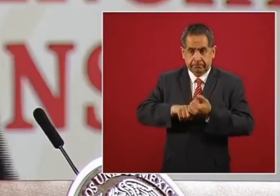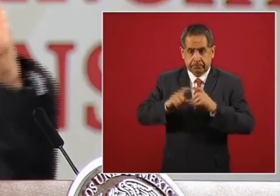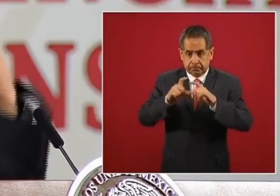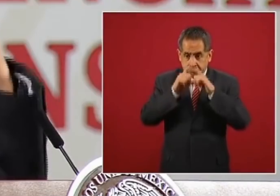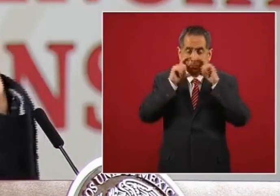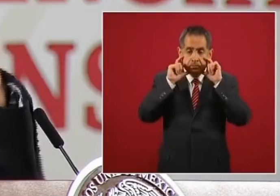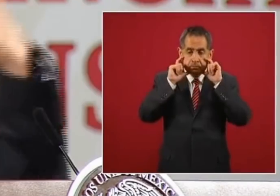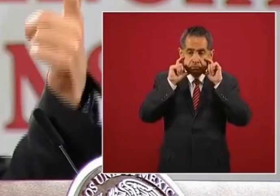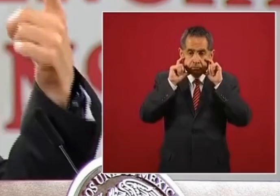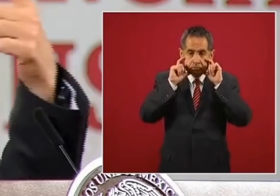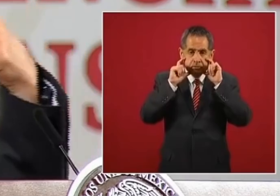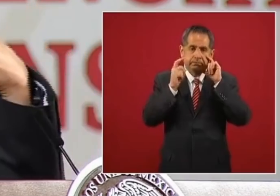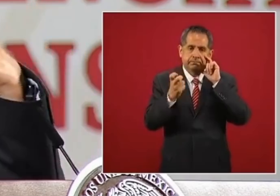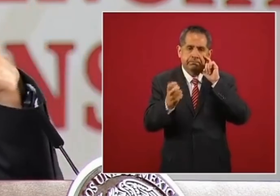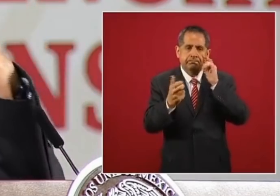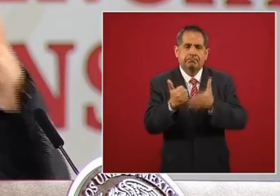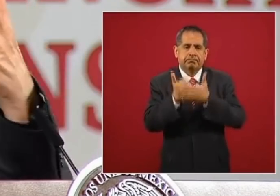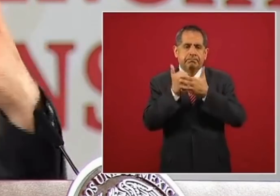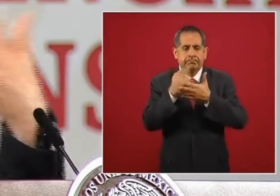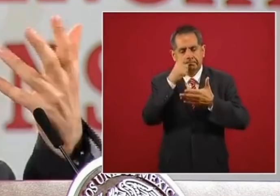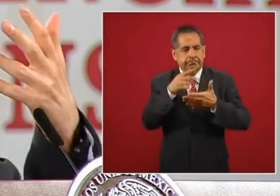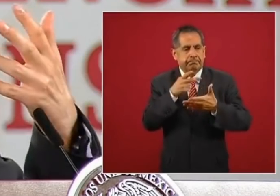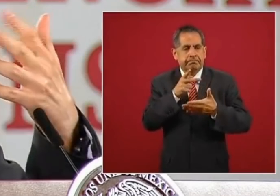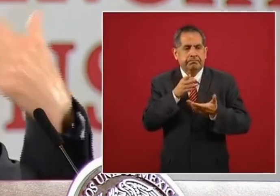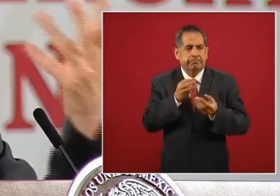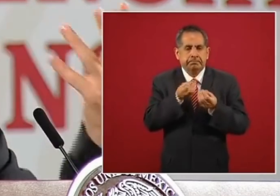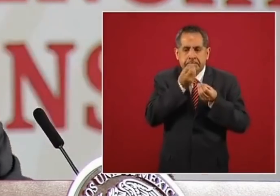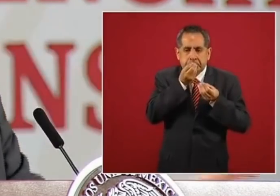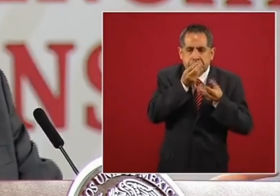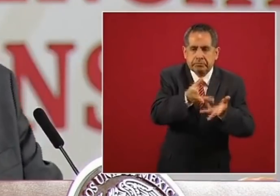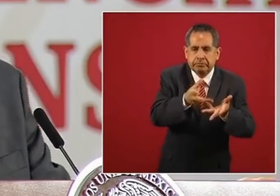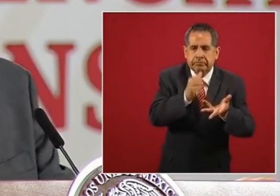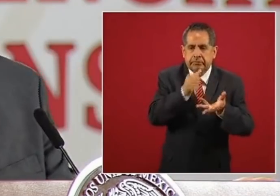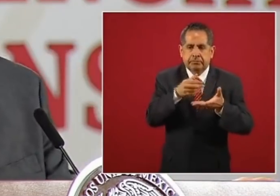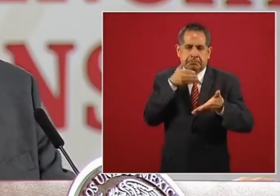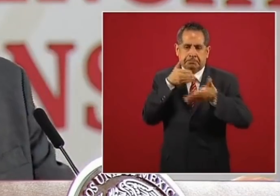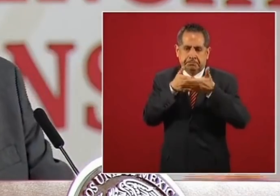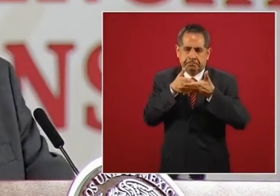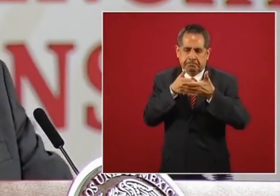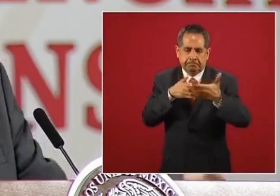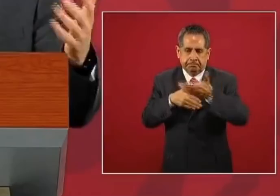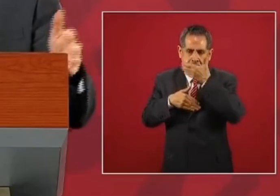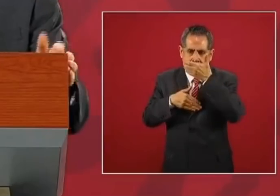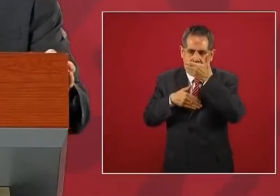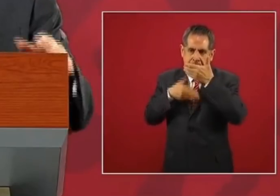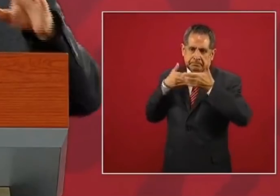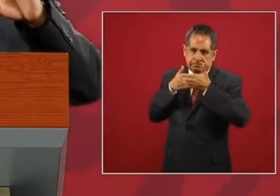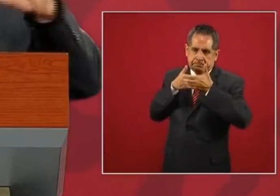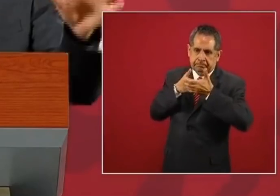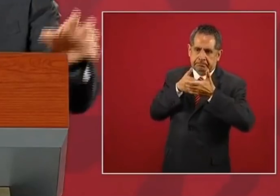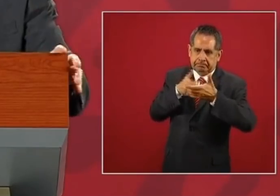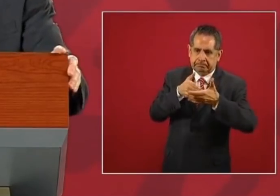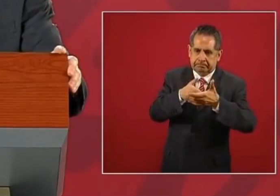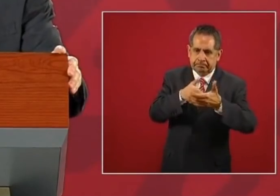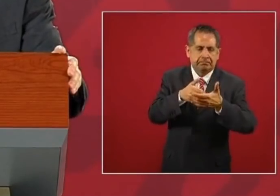usan, van a impedir el paso del virus a través de las partículas líquidas, gotas, gotículas, aerosoles,